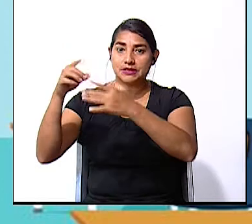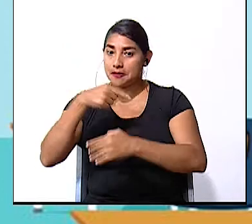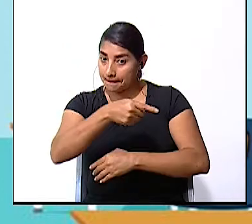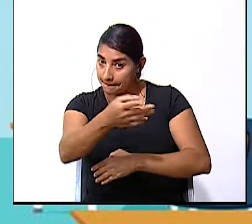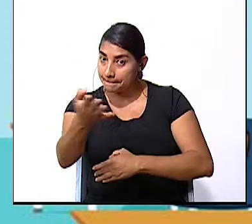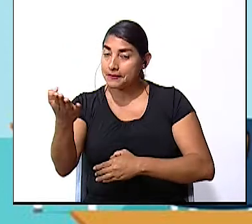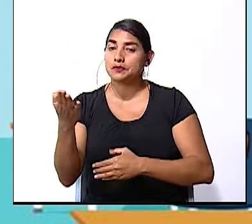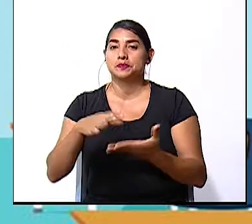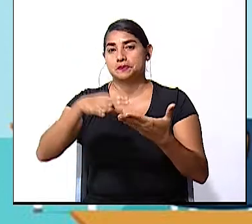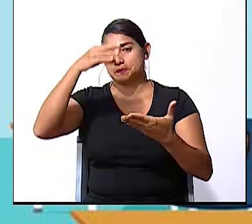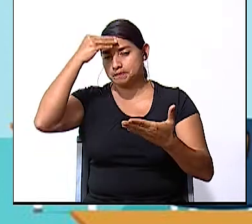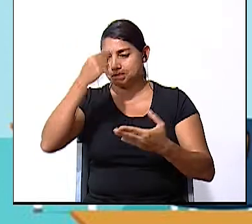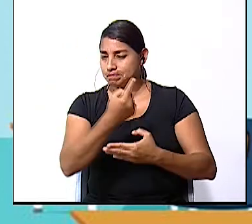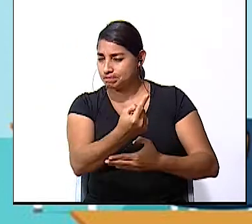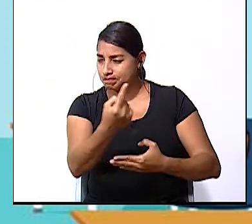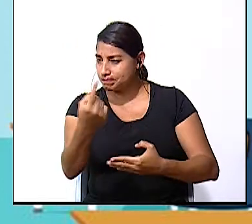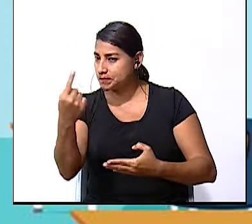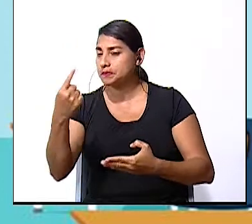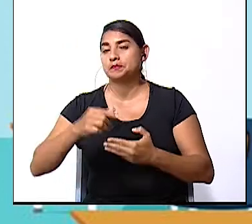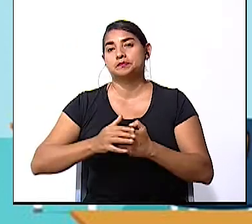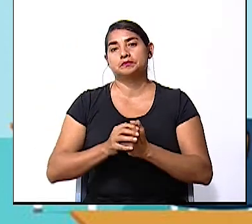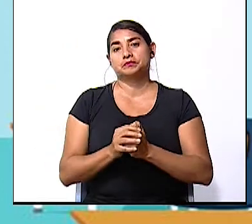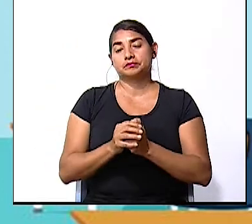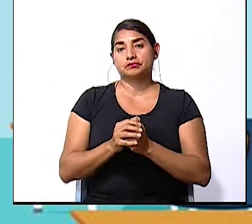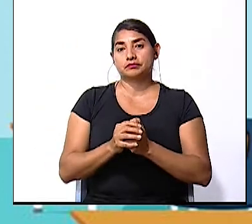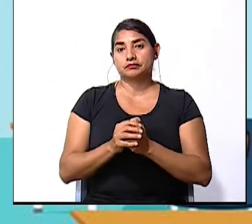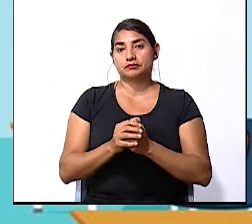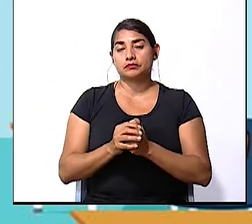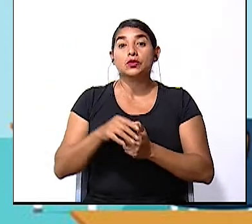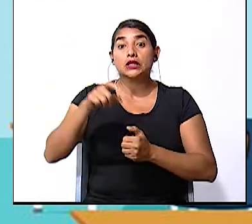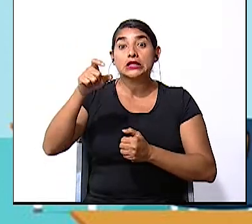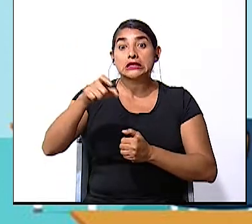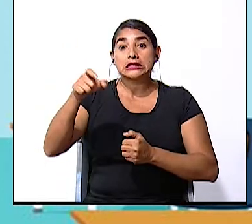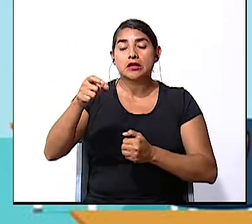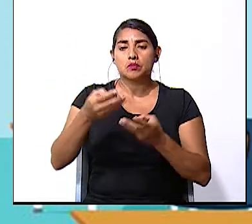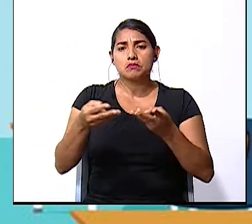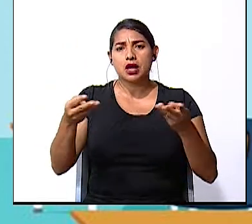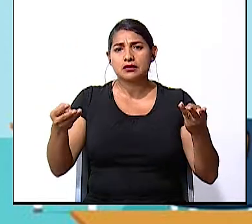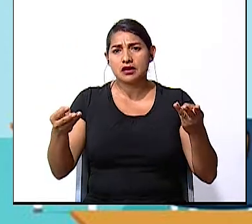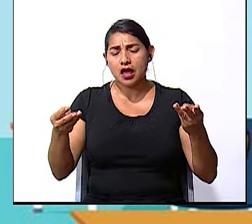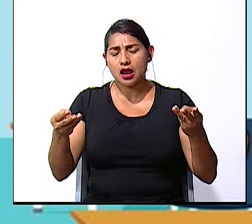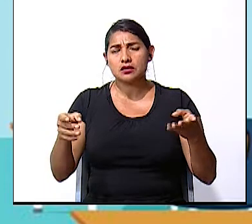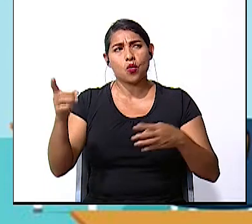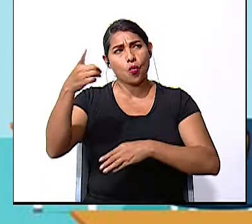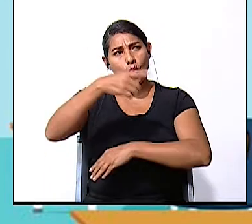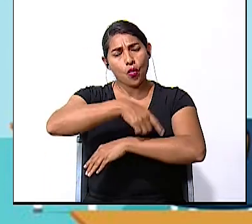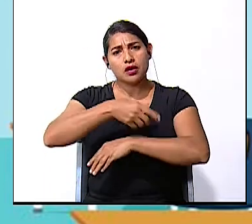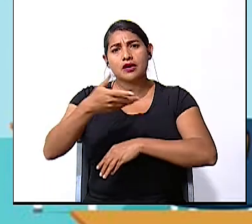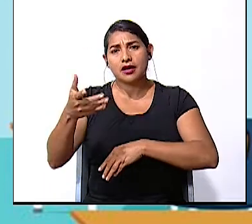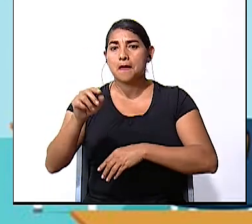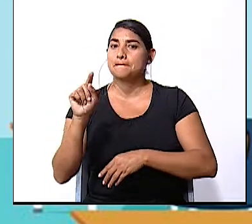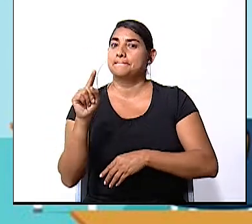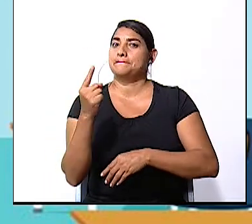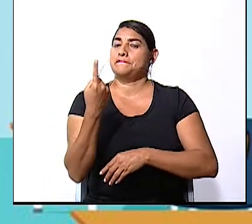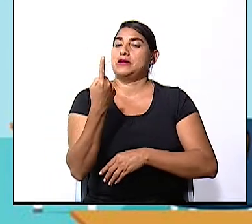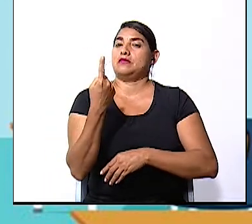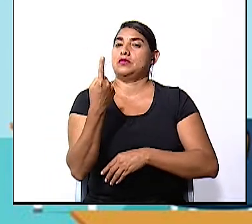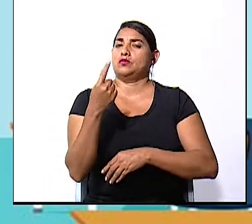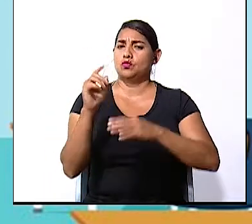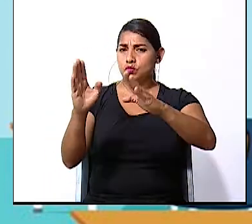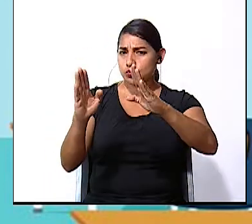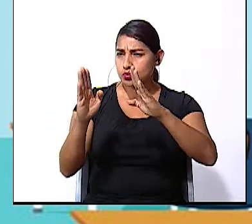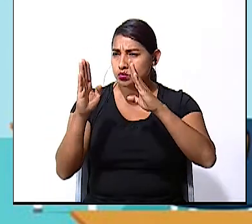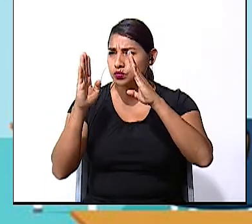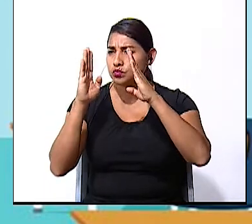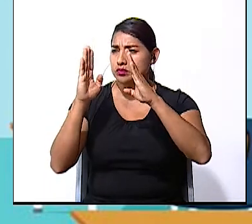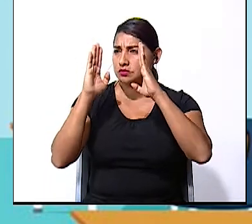especialmente para cada uno de ustedes. Necesitamos el día de hoy, lo primero, mucha